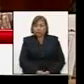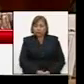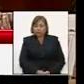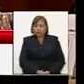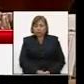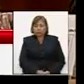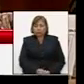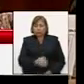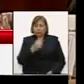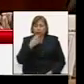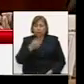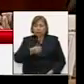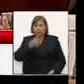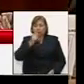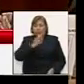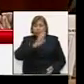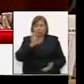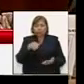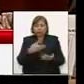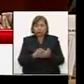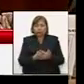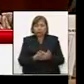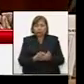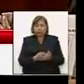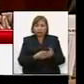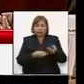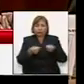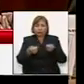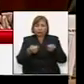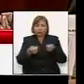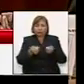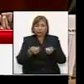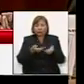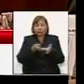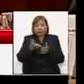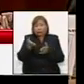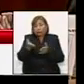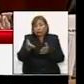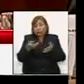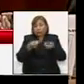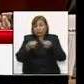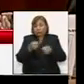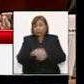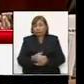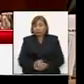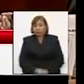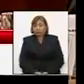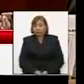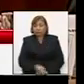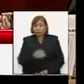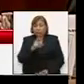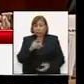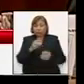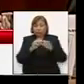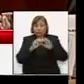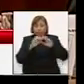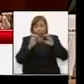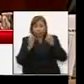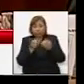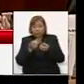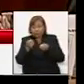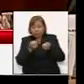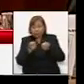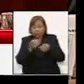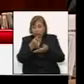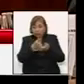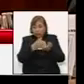el comando operativo, él está al mando de todos de manera a la hora de ejecutar. Pero usted es el que arma, digamos. Yo armo